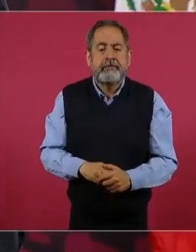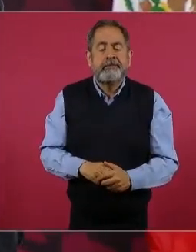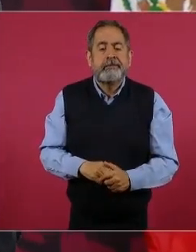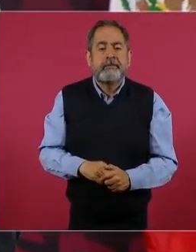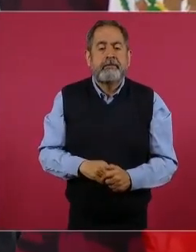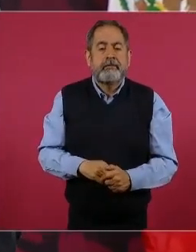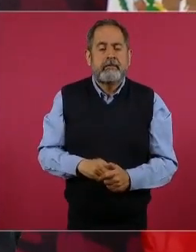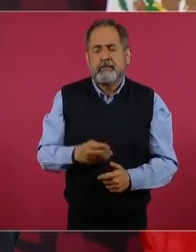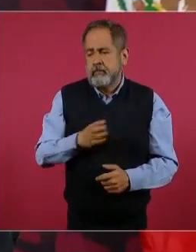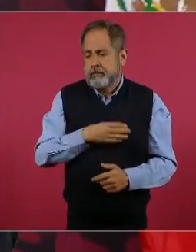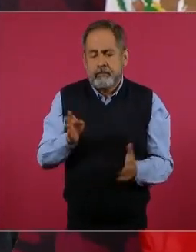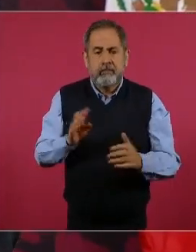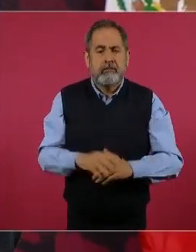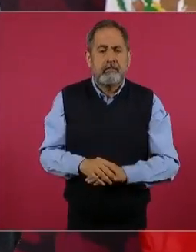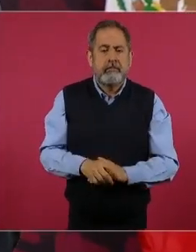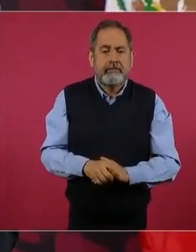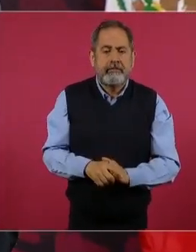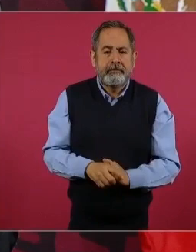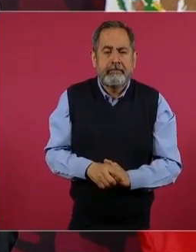y qué bueno,